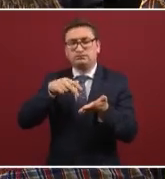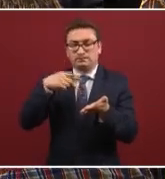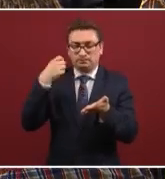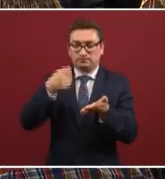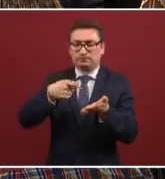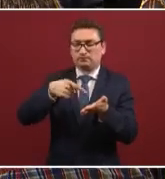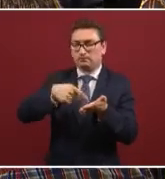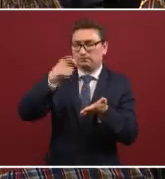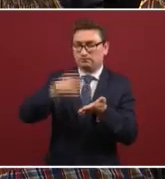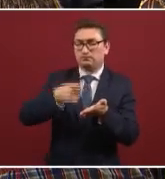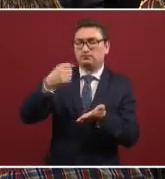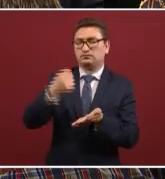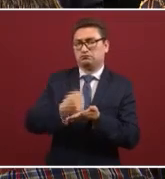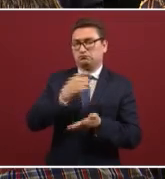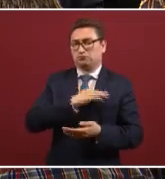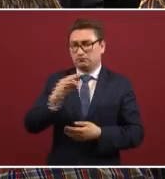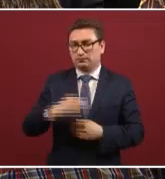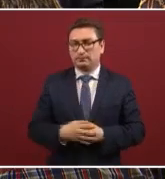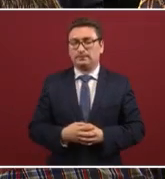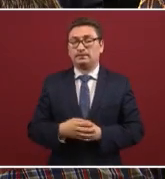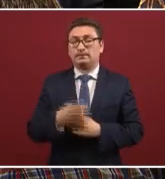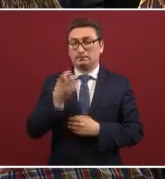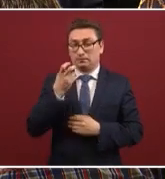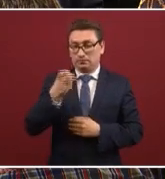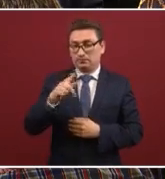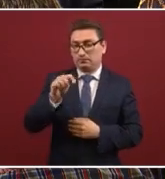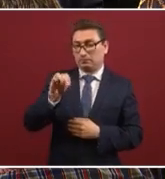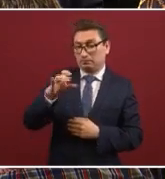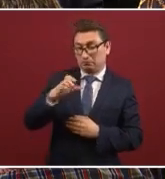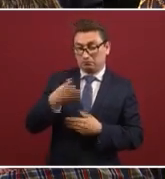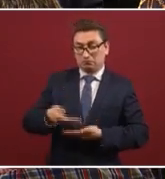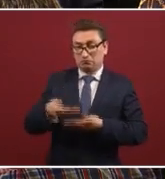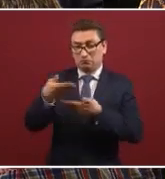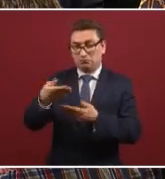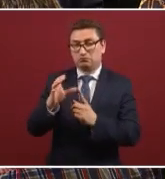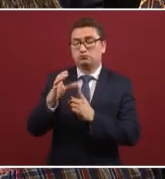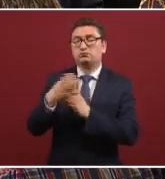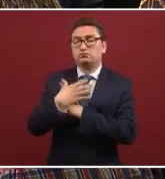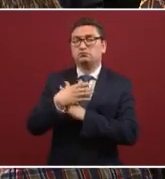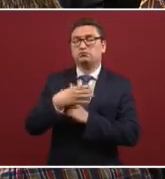TEMEC deberá hacerse a las comisiones de Relaciones Exteriores,